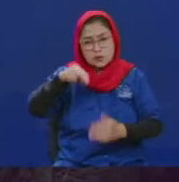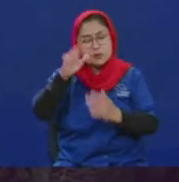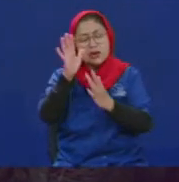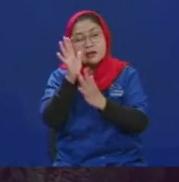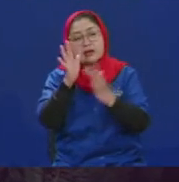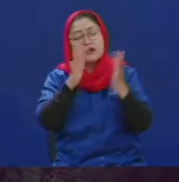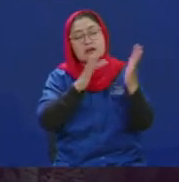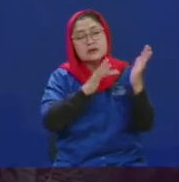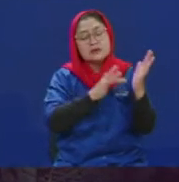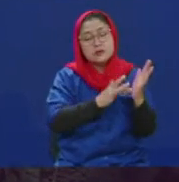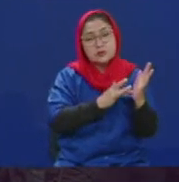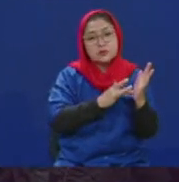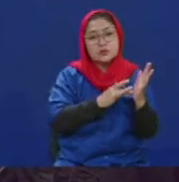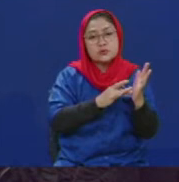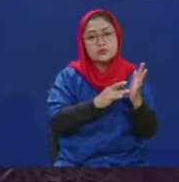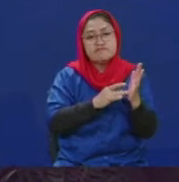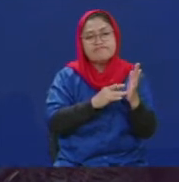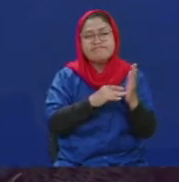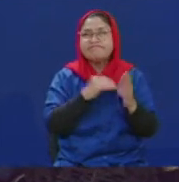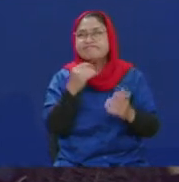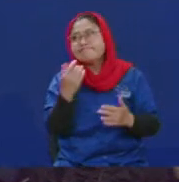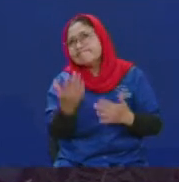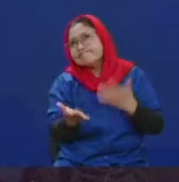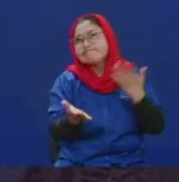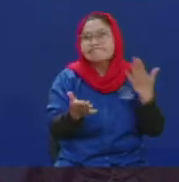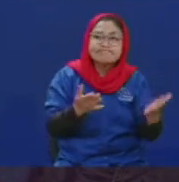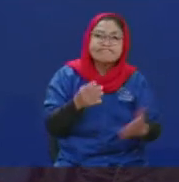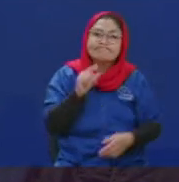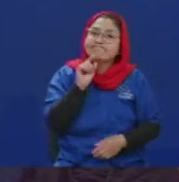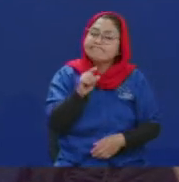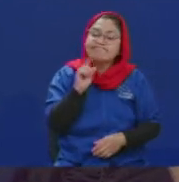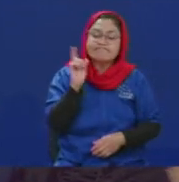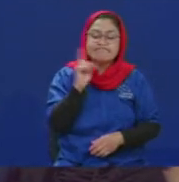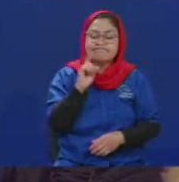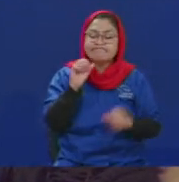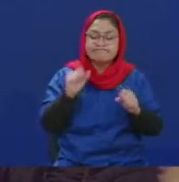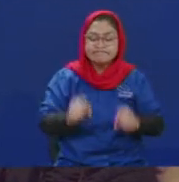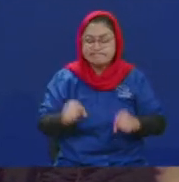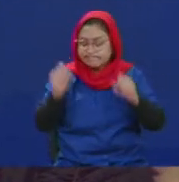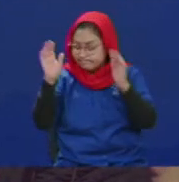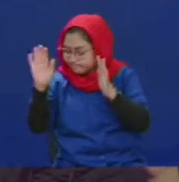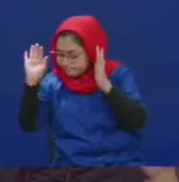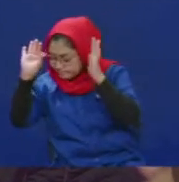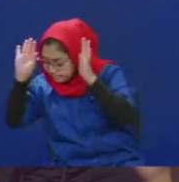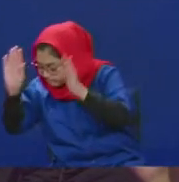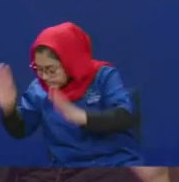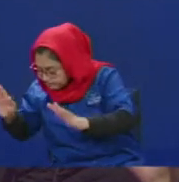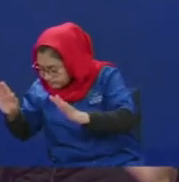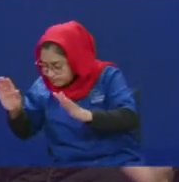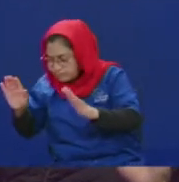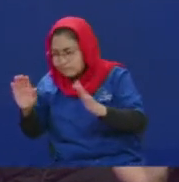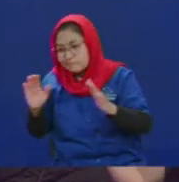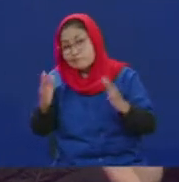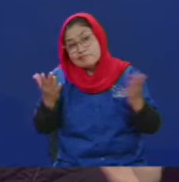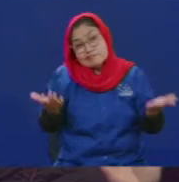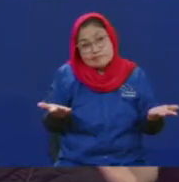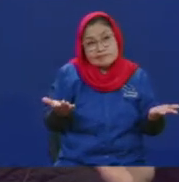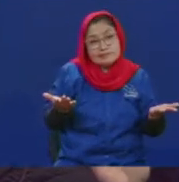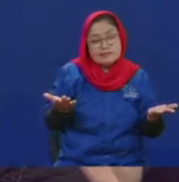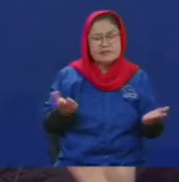Jesús. Quizá ya no podías adorar al Señor. Quizá ya no podías.